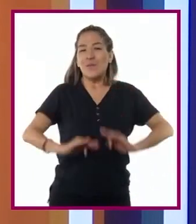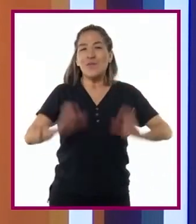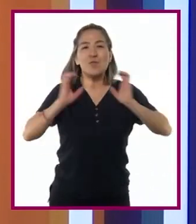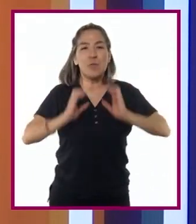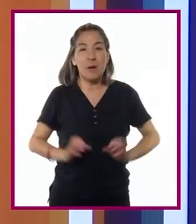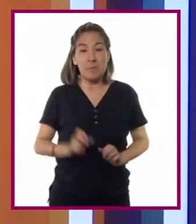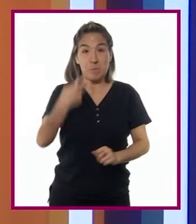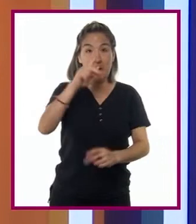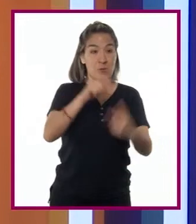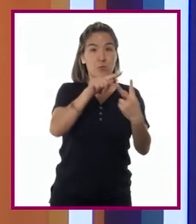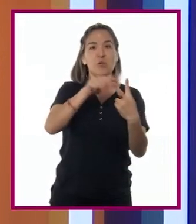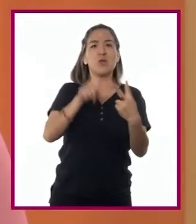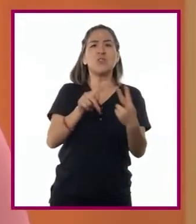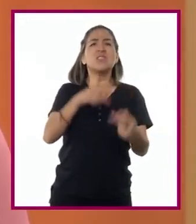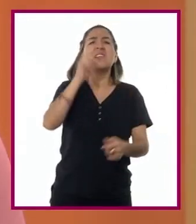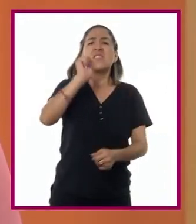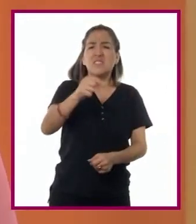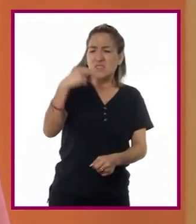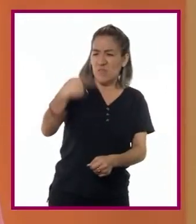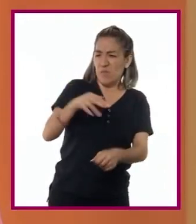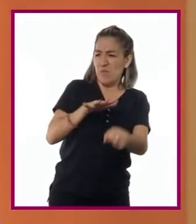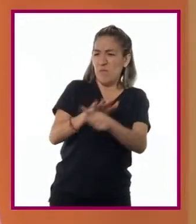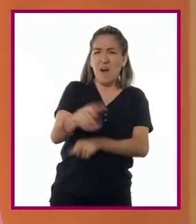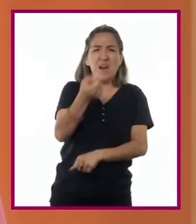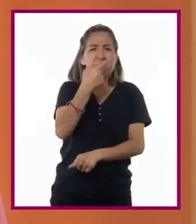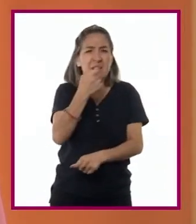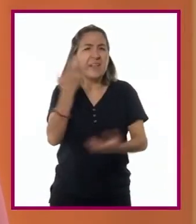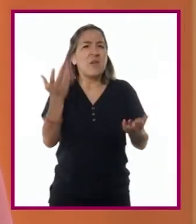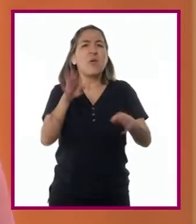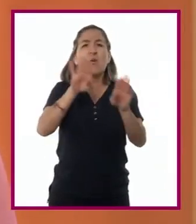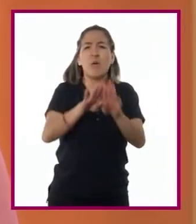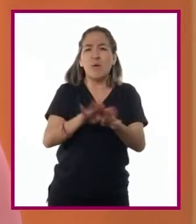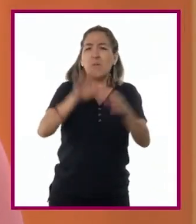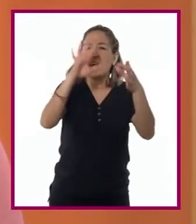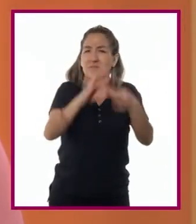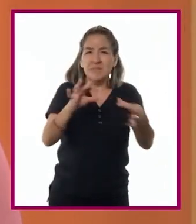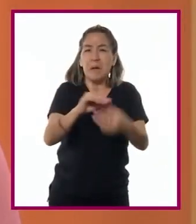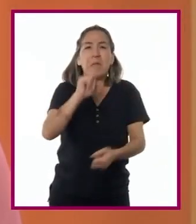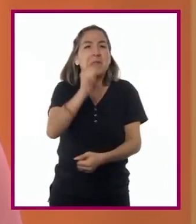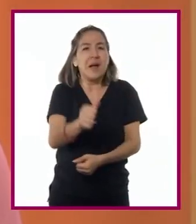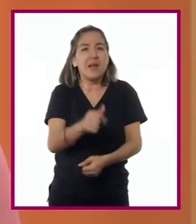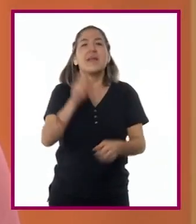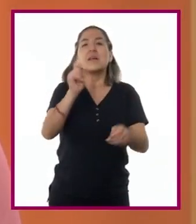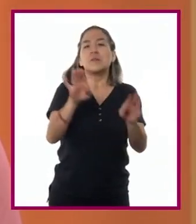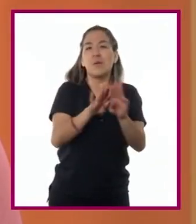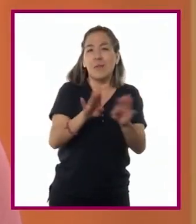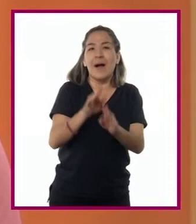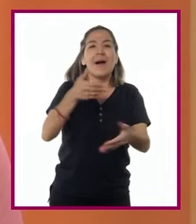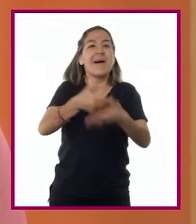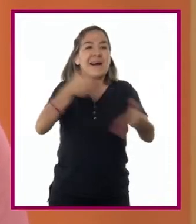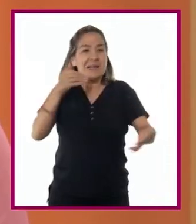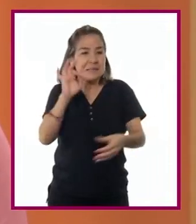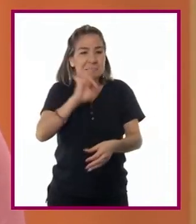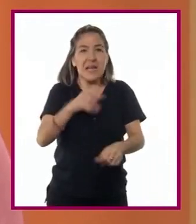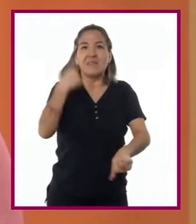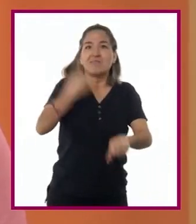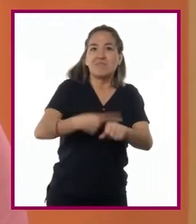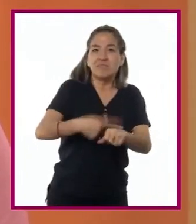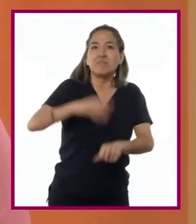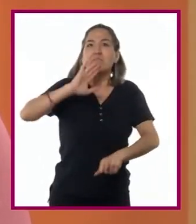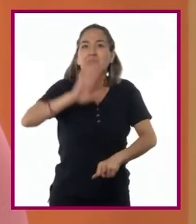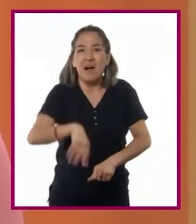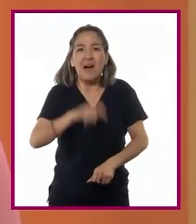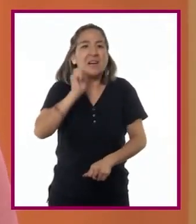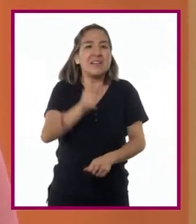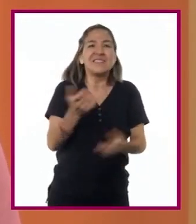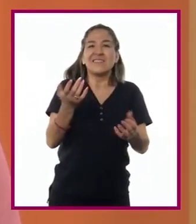qué grupo pertenece. Con el uso de estadísticas, así como el análisis de contraindicaciones, efectos